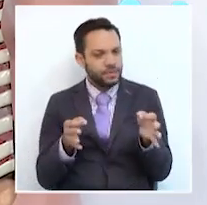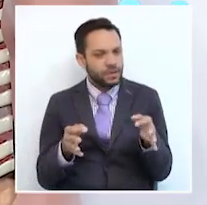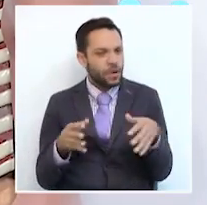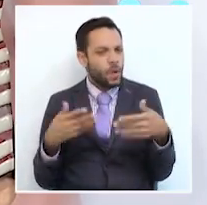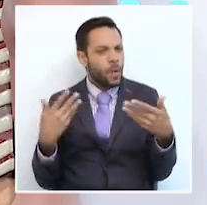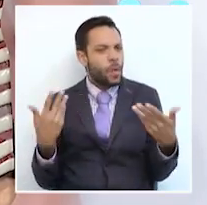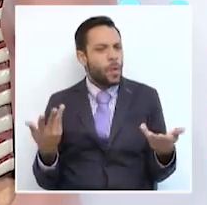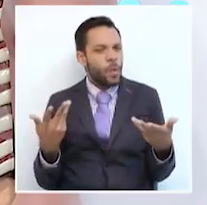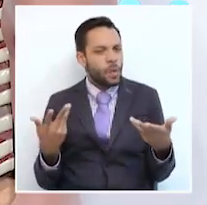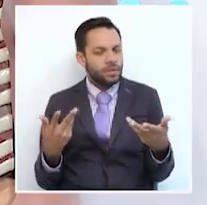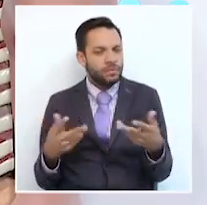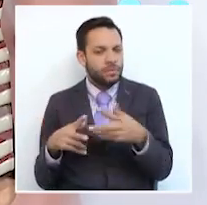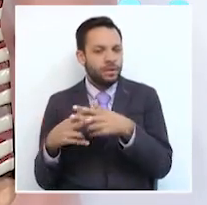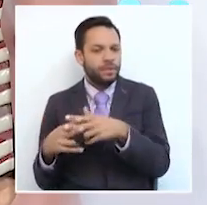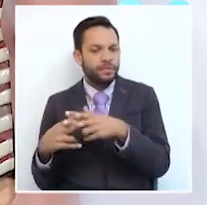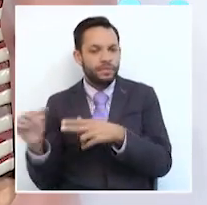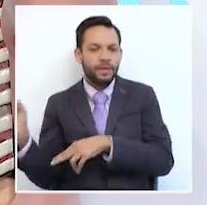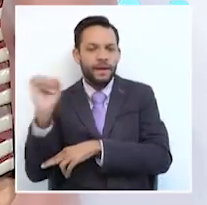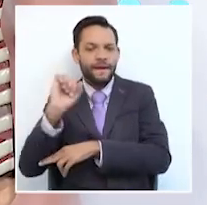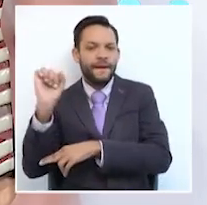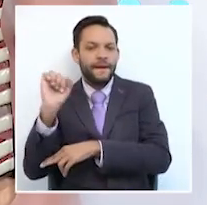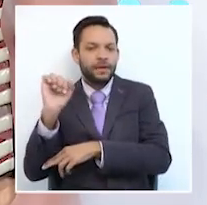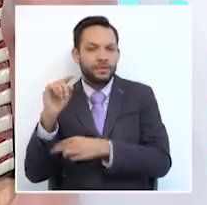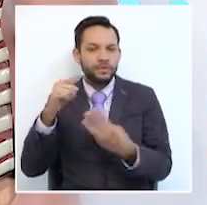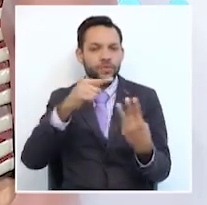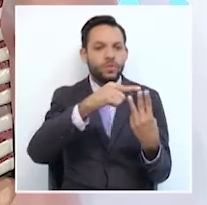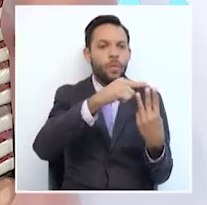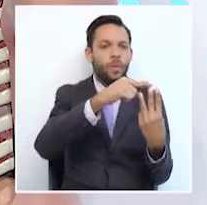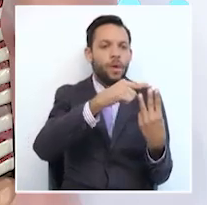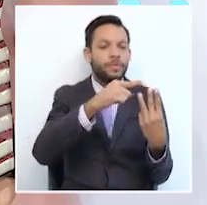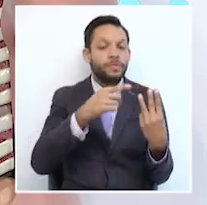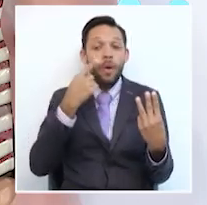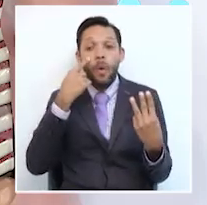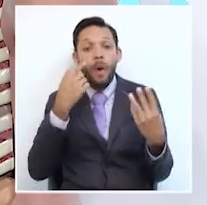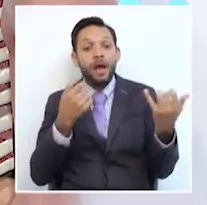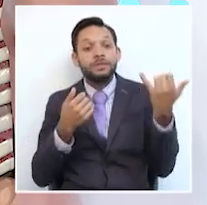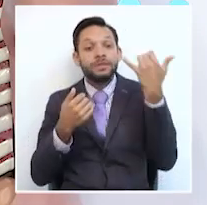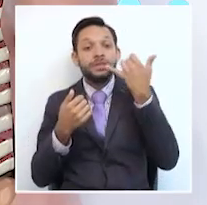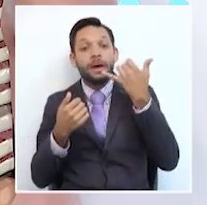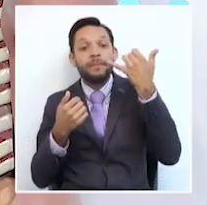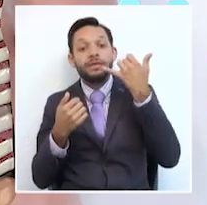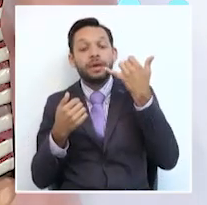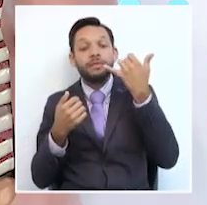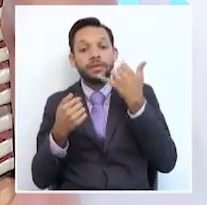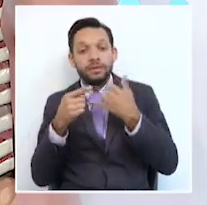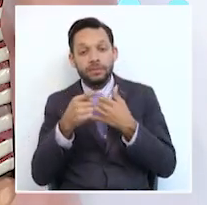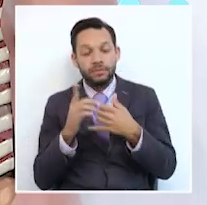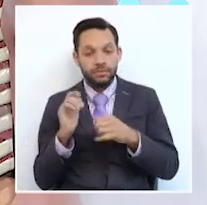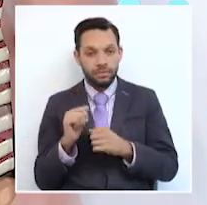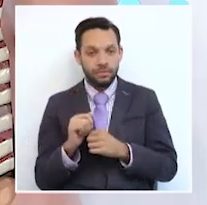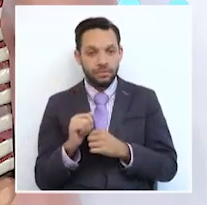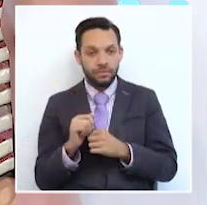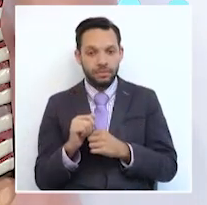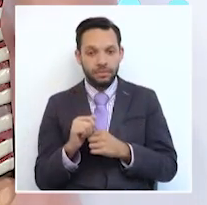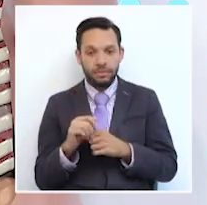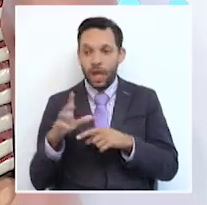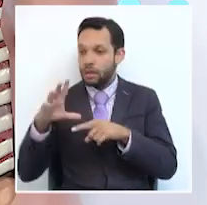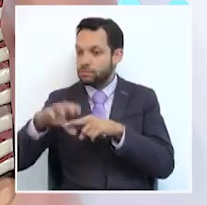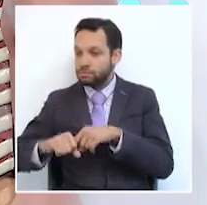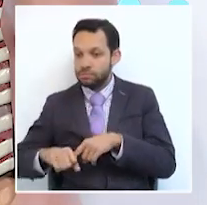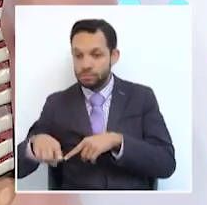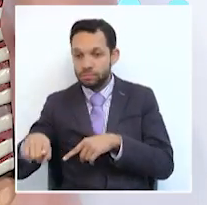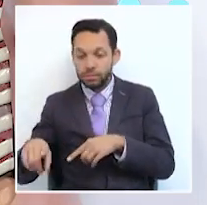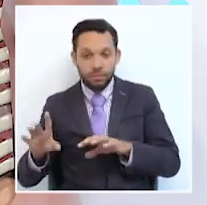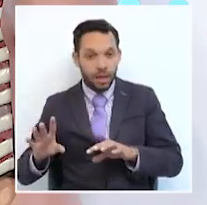de aceite al carro se nos venció el soat hasta los llaman a uno y la excelencia del solar para generar genera una grúa pero al consultorio llegan en